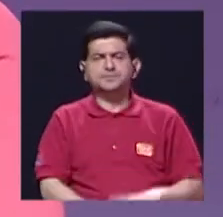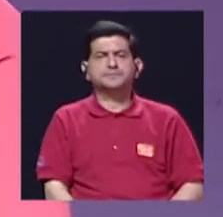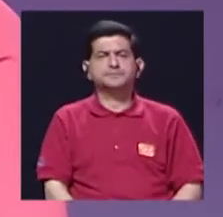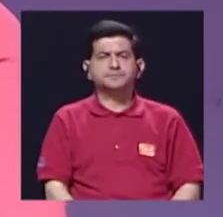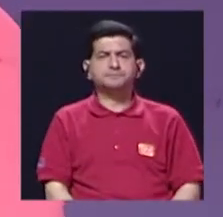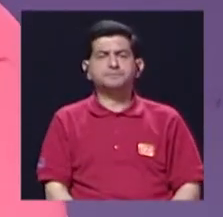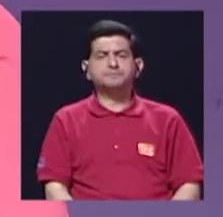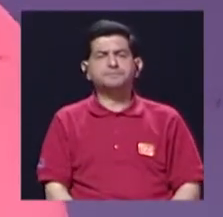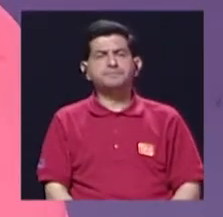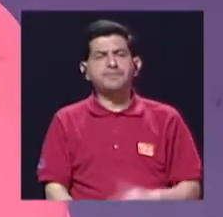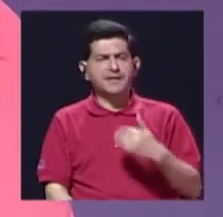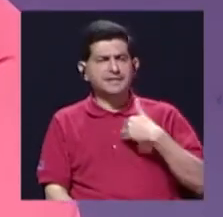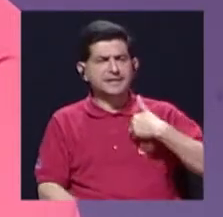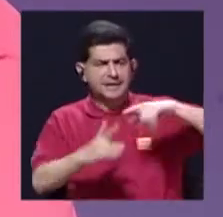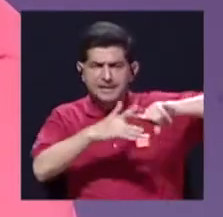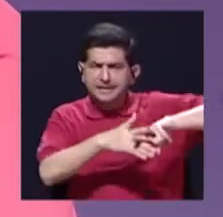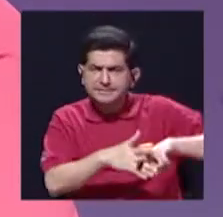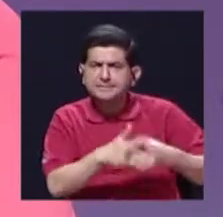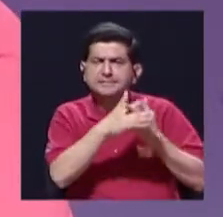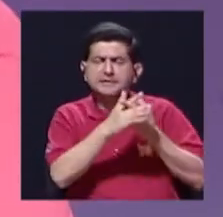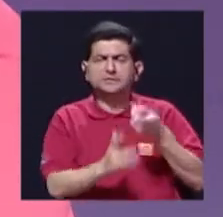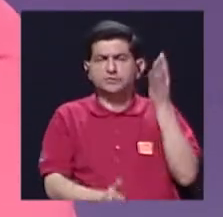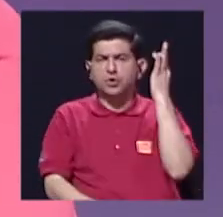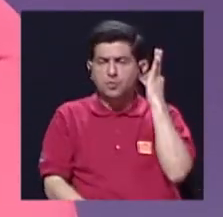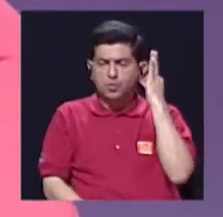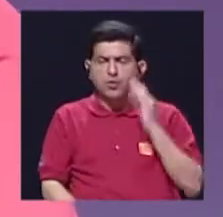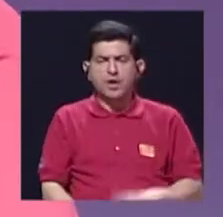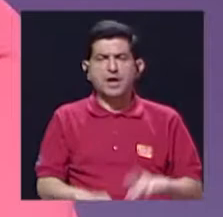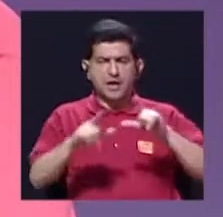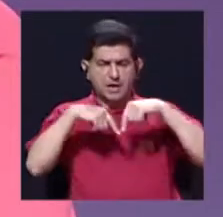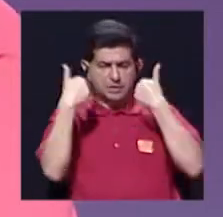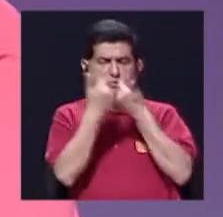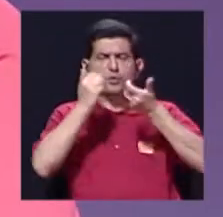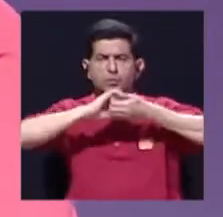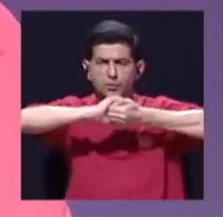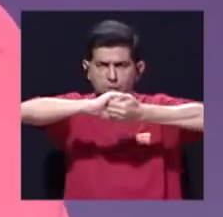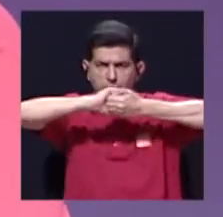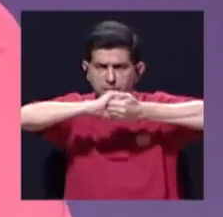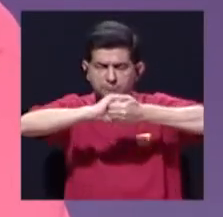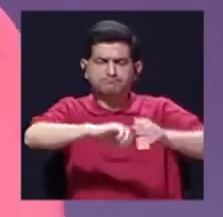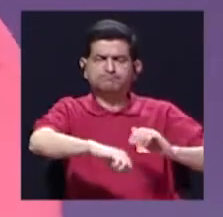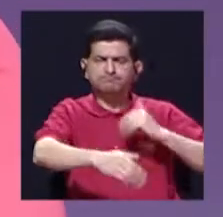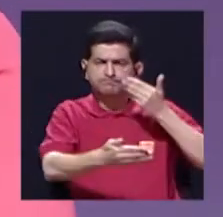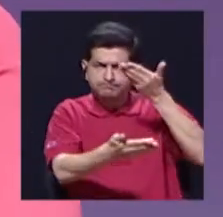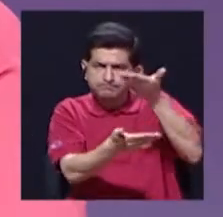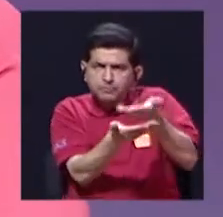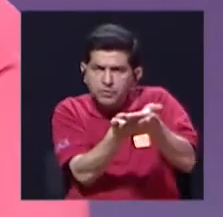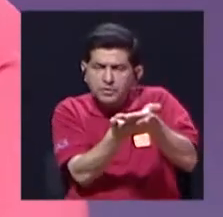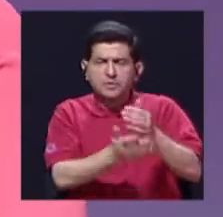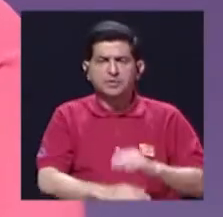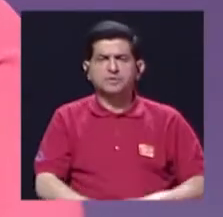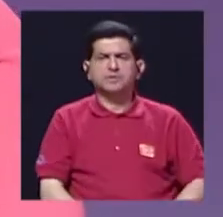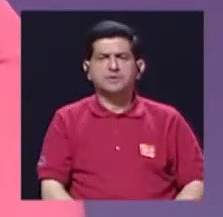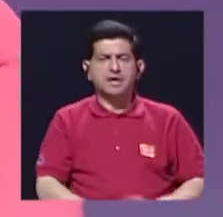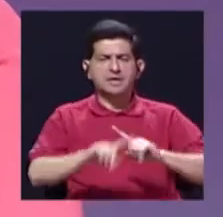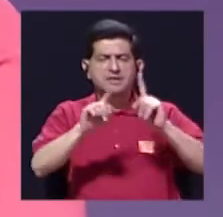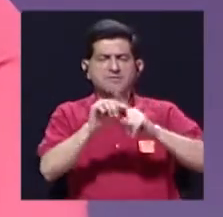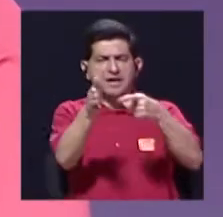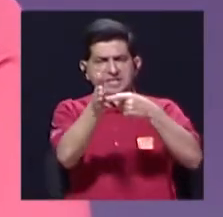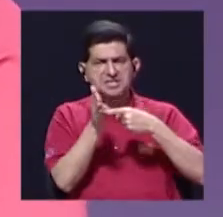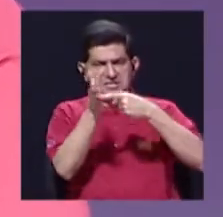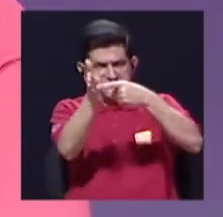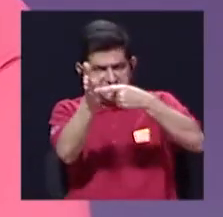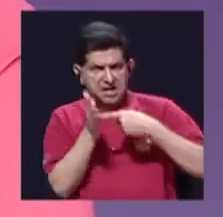que tiene su origen en que mujeres del movimiento cooperativo han planteado algunas demandas,